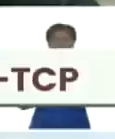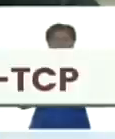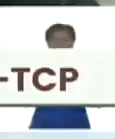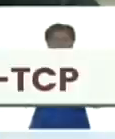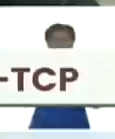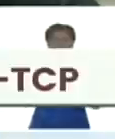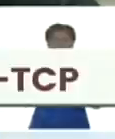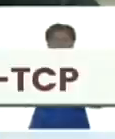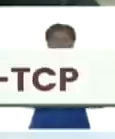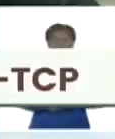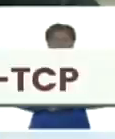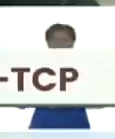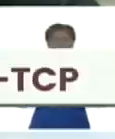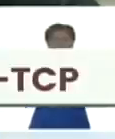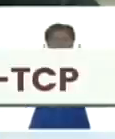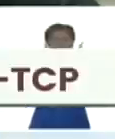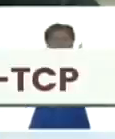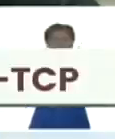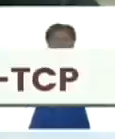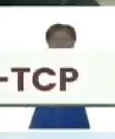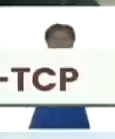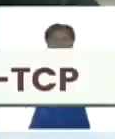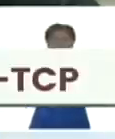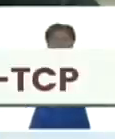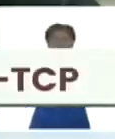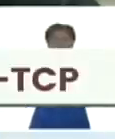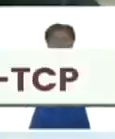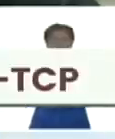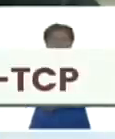Es una reunión hemisférica de jefes de Estado